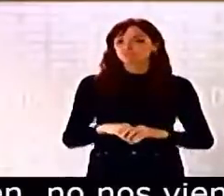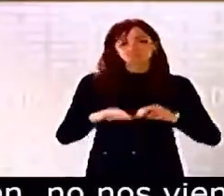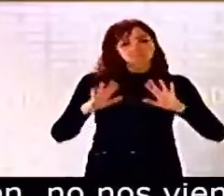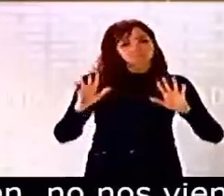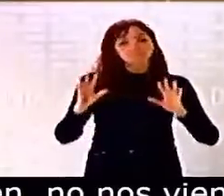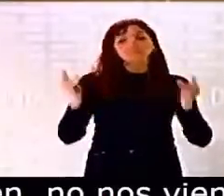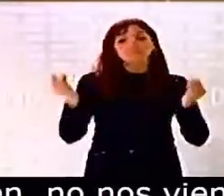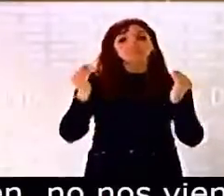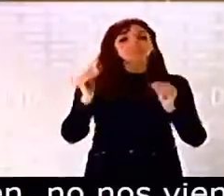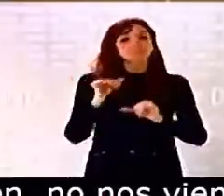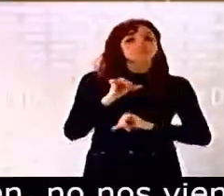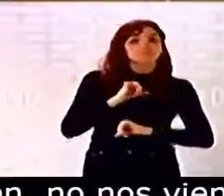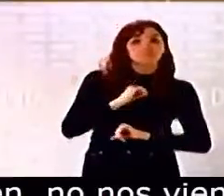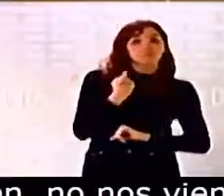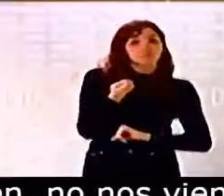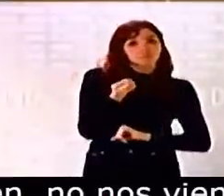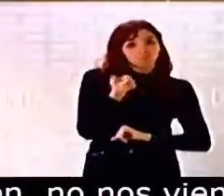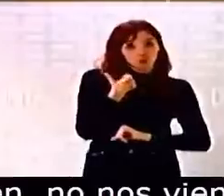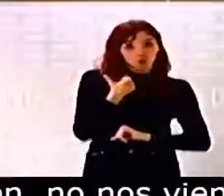un poco